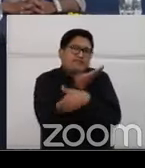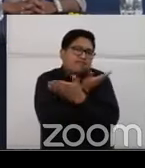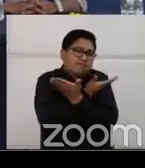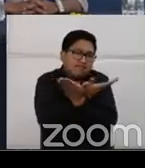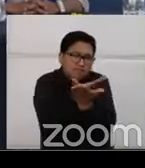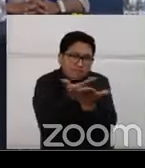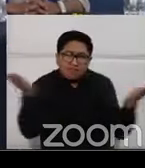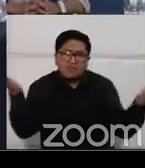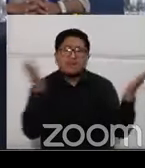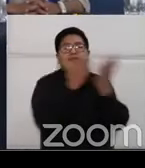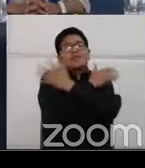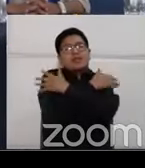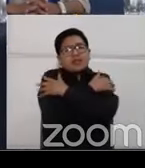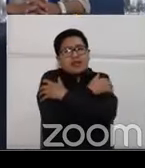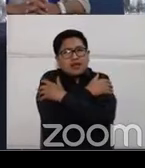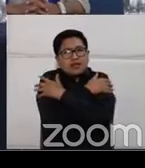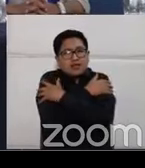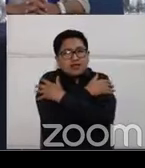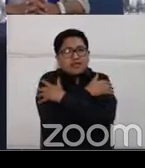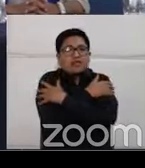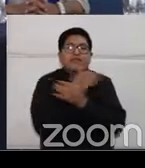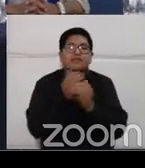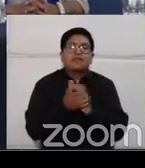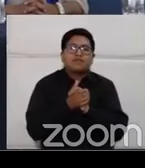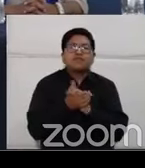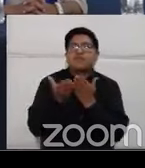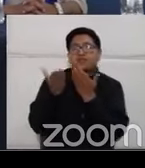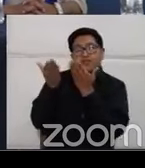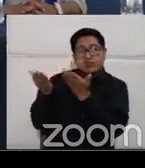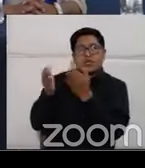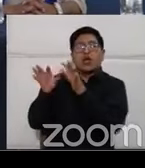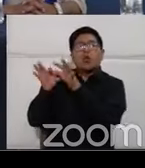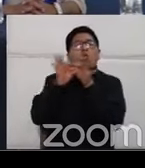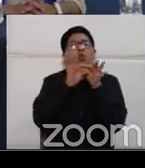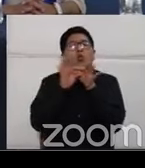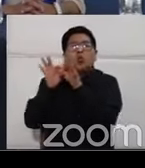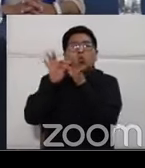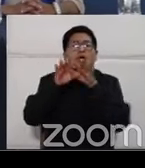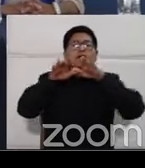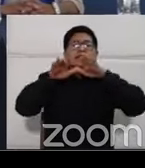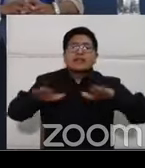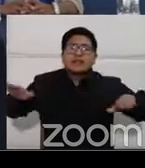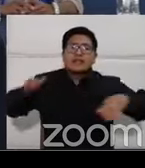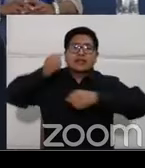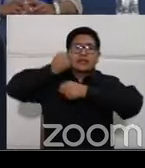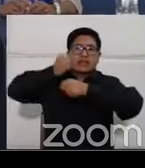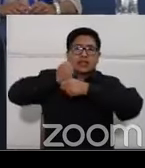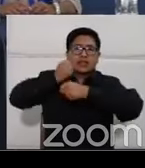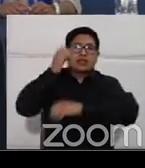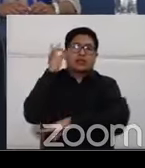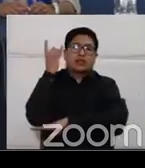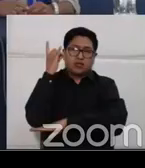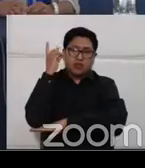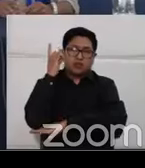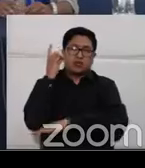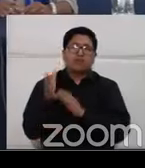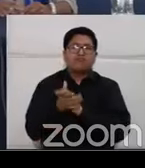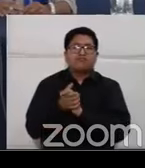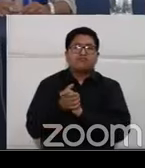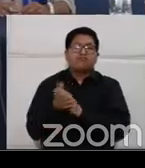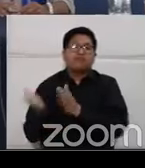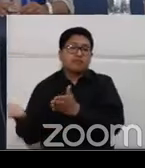saludo fraternal a la unión de niños y niñas trabajadoras de bolivia unatsbo un saludo